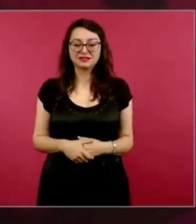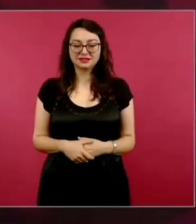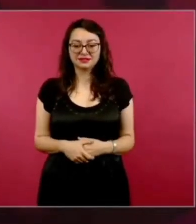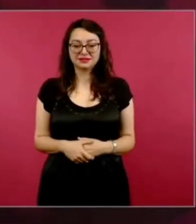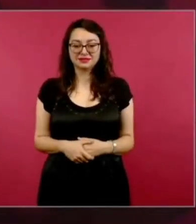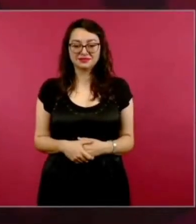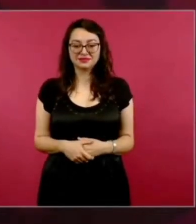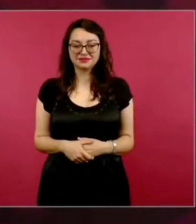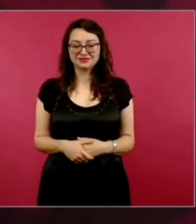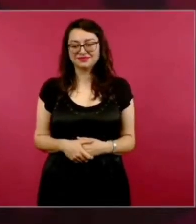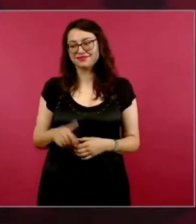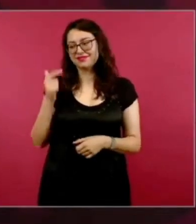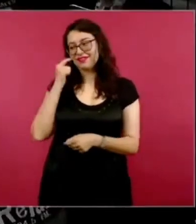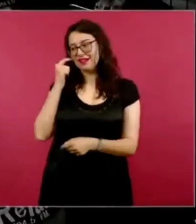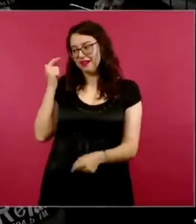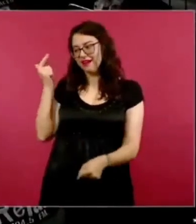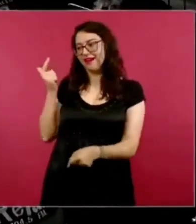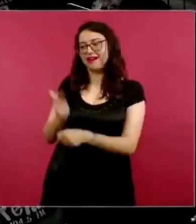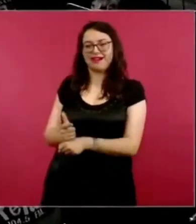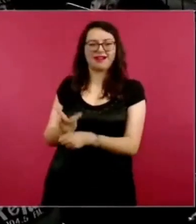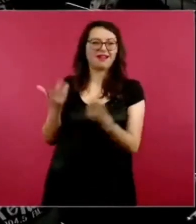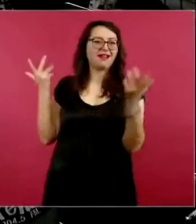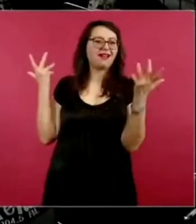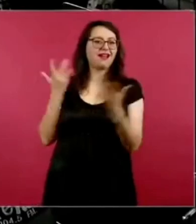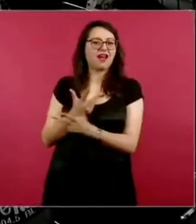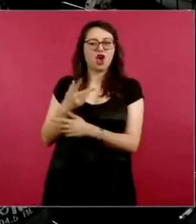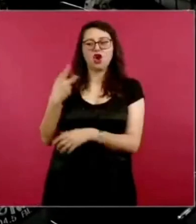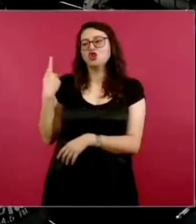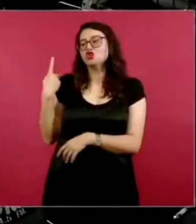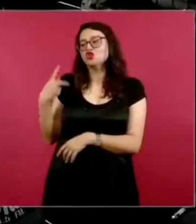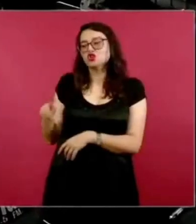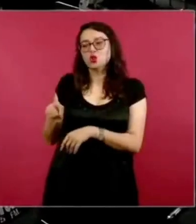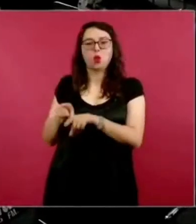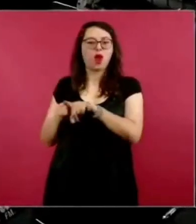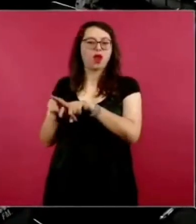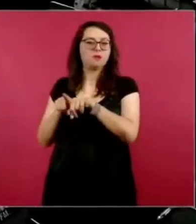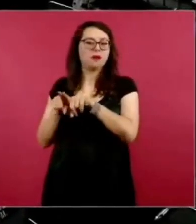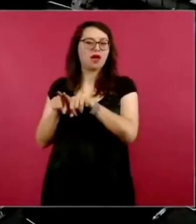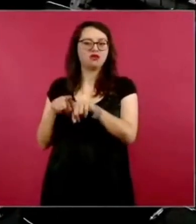y el hermano de Limantur y otras personas